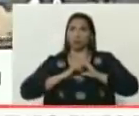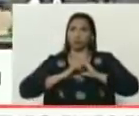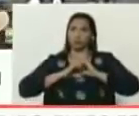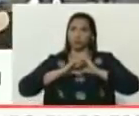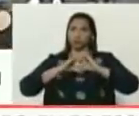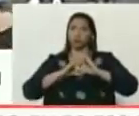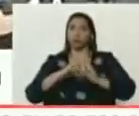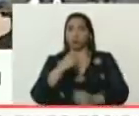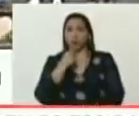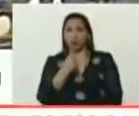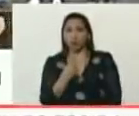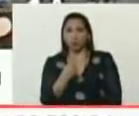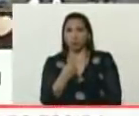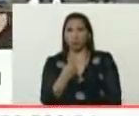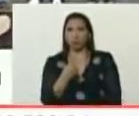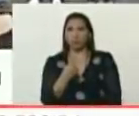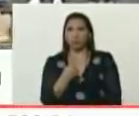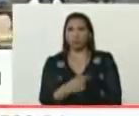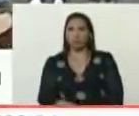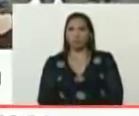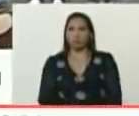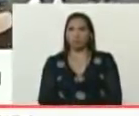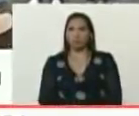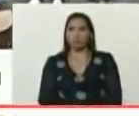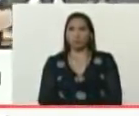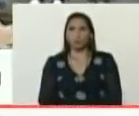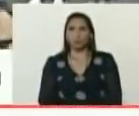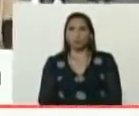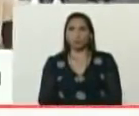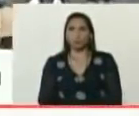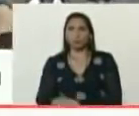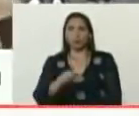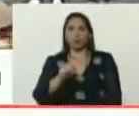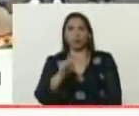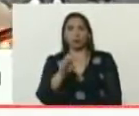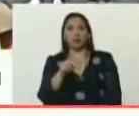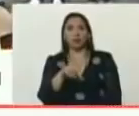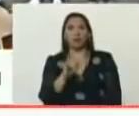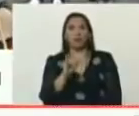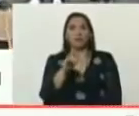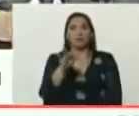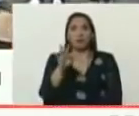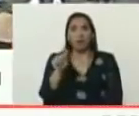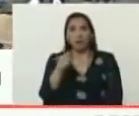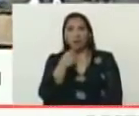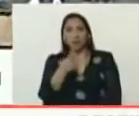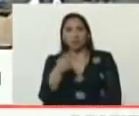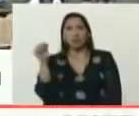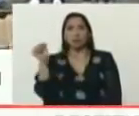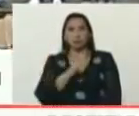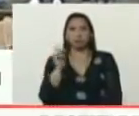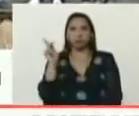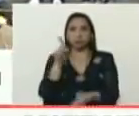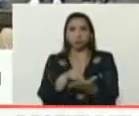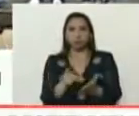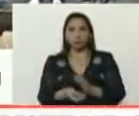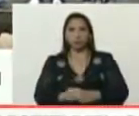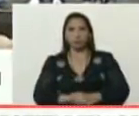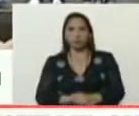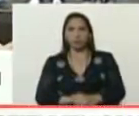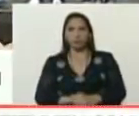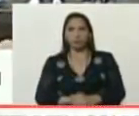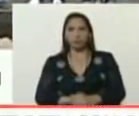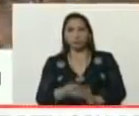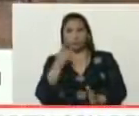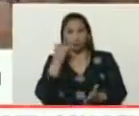lo decimos. El CENIFA dice, presente también dice.